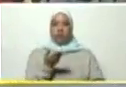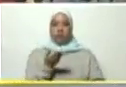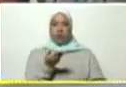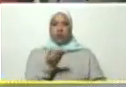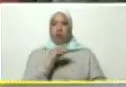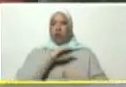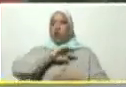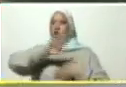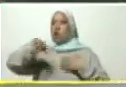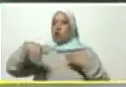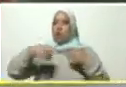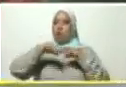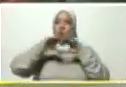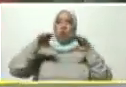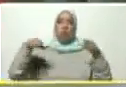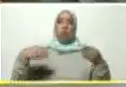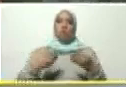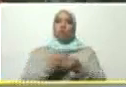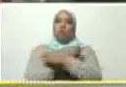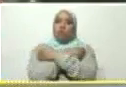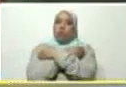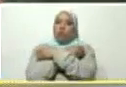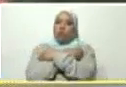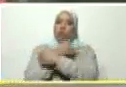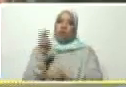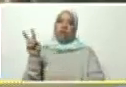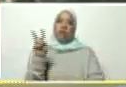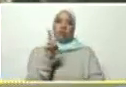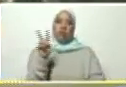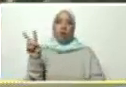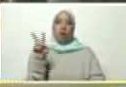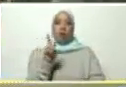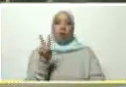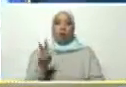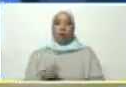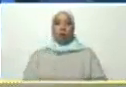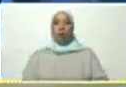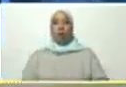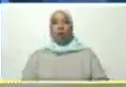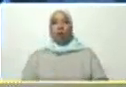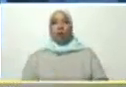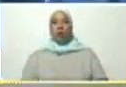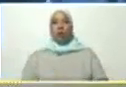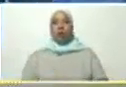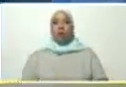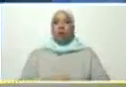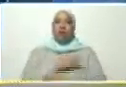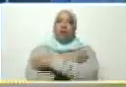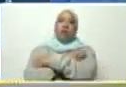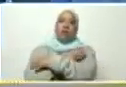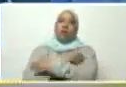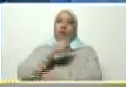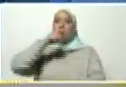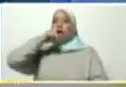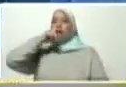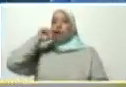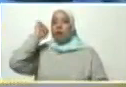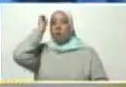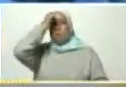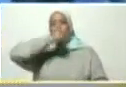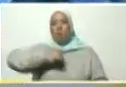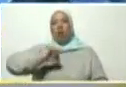y todo el mundo a felicitar a Venezuela Felicidades maduro por la resistencia